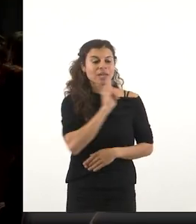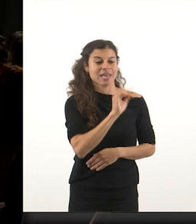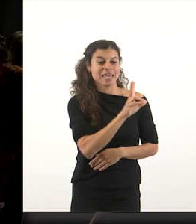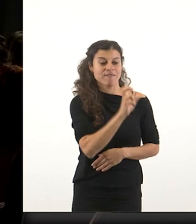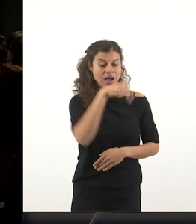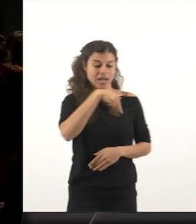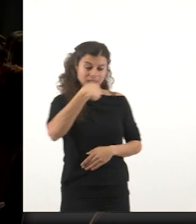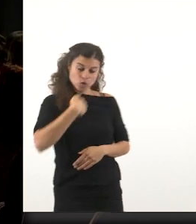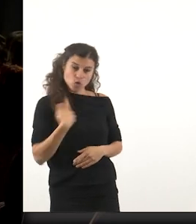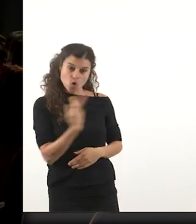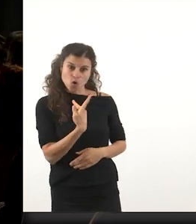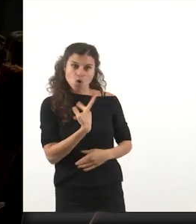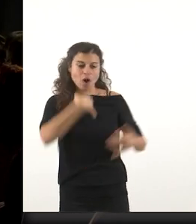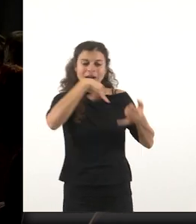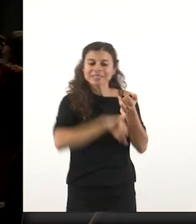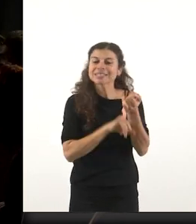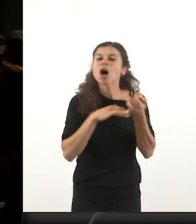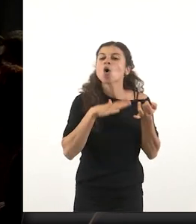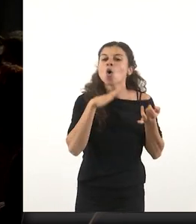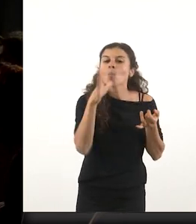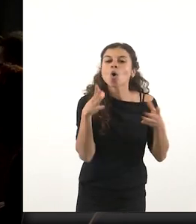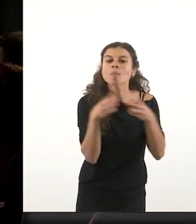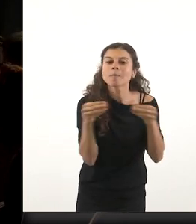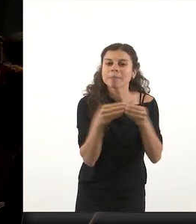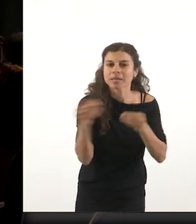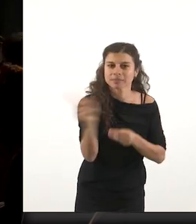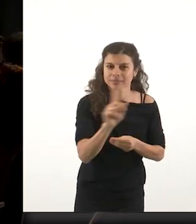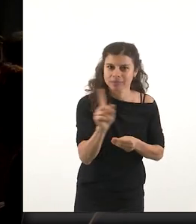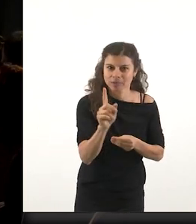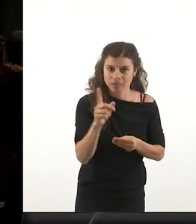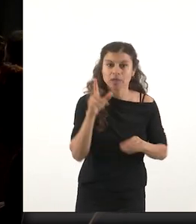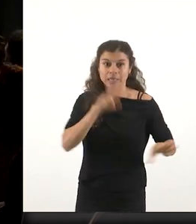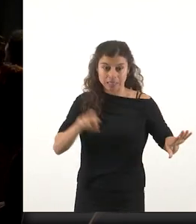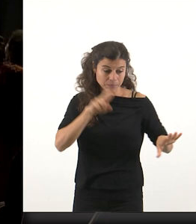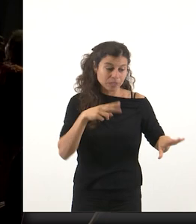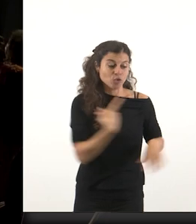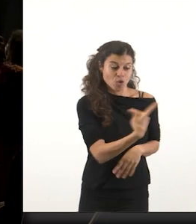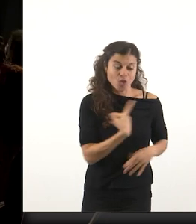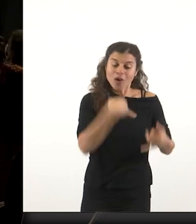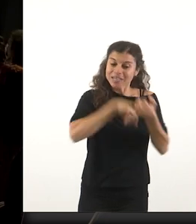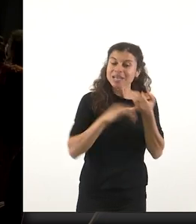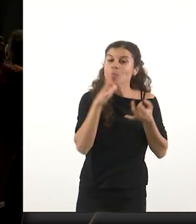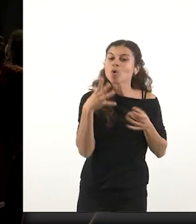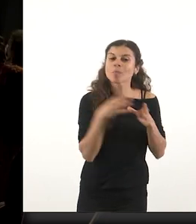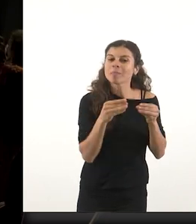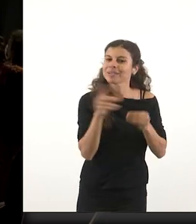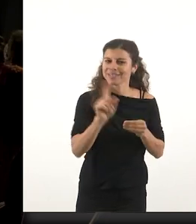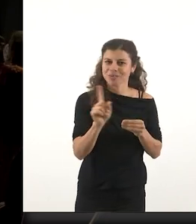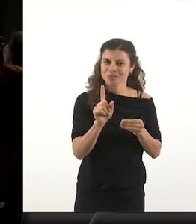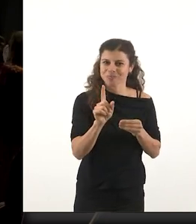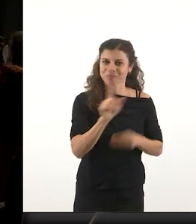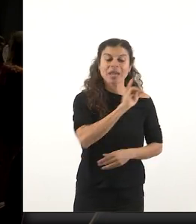papeles, que lo digo por la tele. Iván no está casado conmigo por papeles, como se me dicen los machirulos, pues yo lo digo por no. Iván tardó mucho